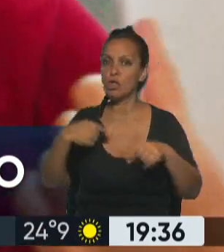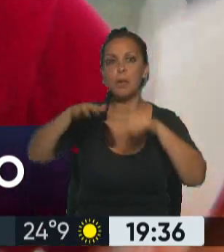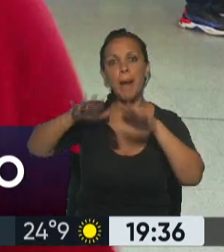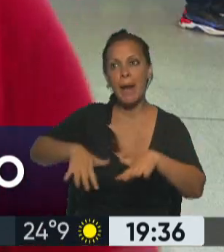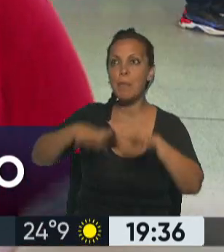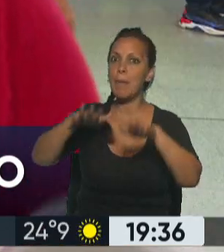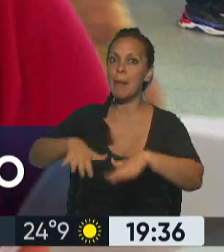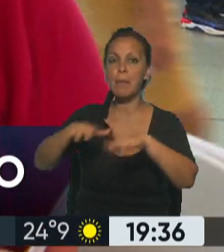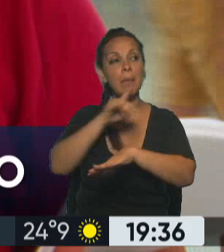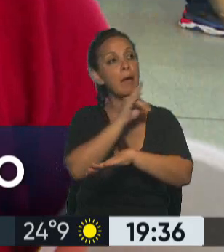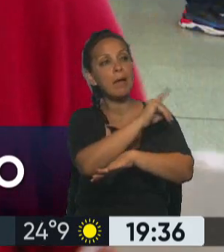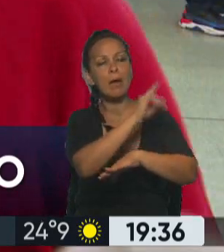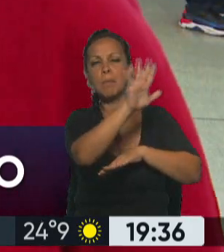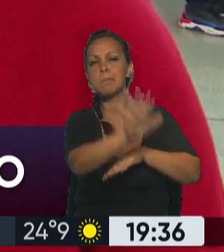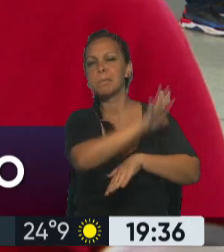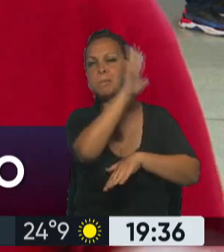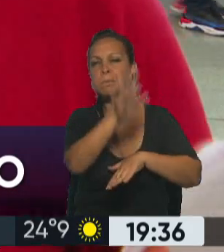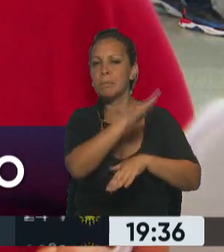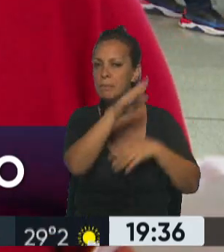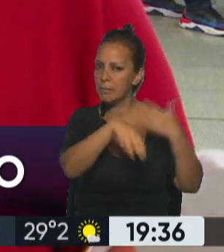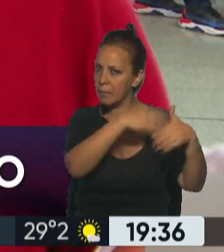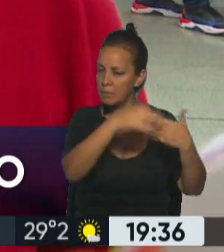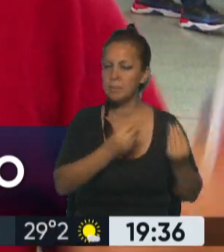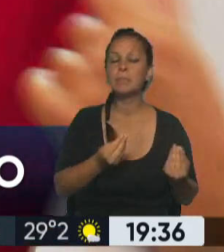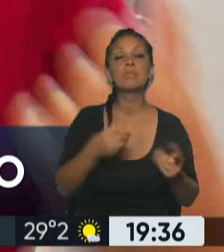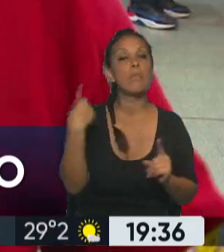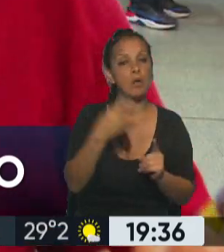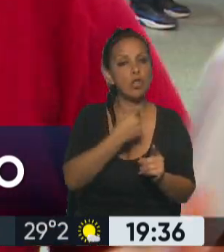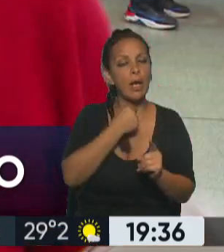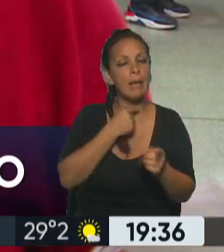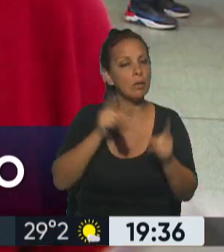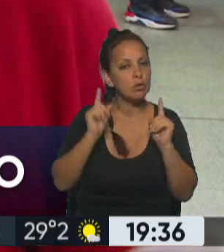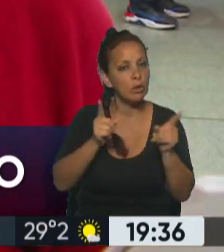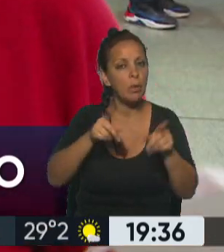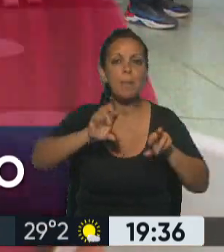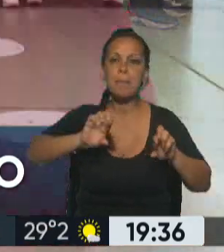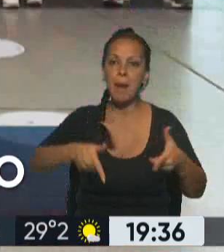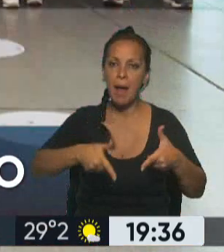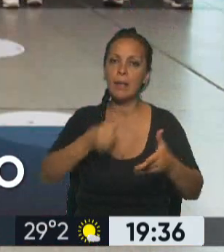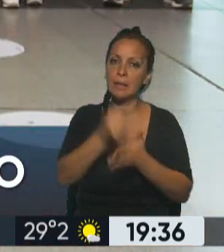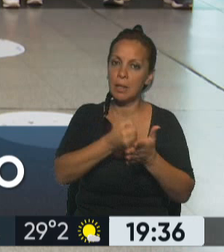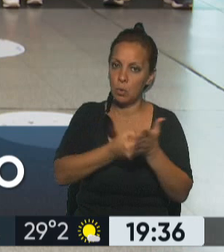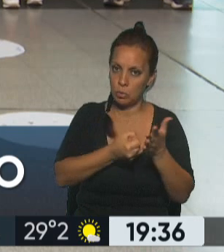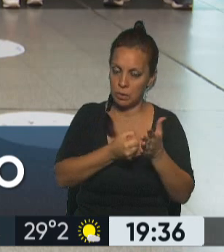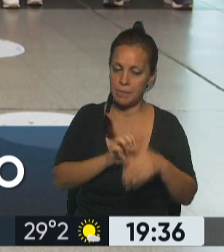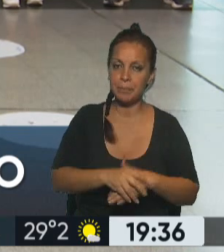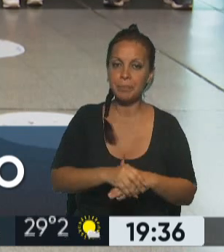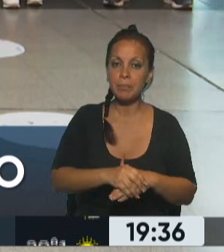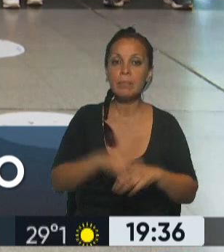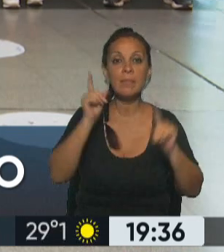día, después no sabés qué pasa en los contubernios. Bueno, nosotros queremos que se siga con un plan de lucha hasta que se pare esto. Y sobre todo